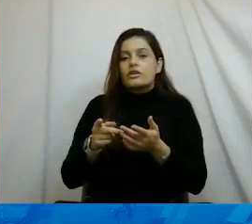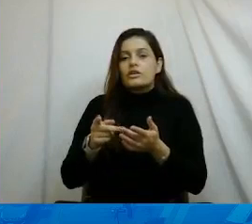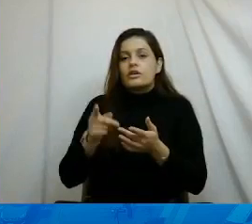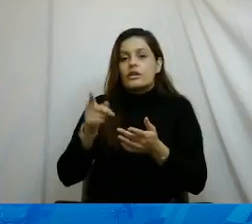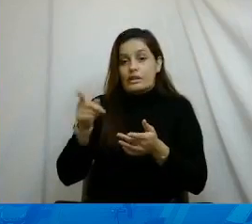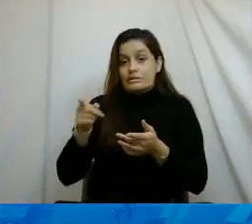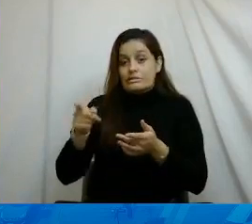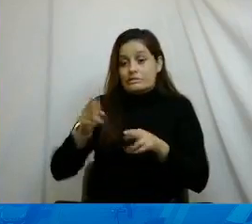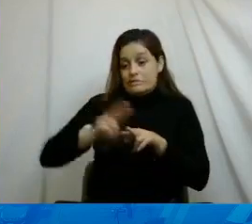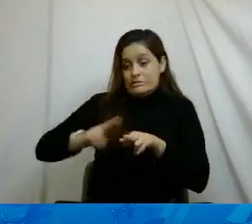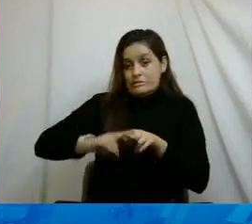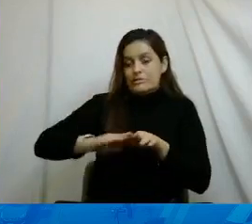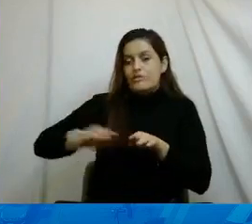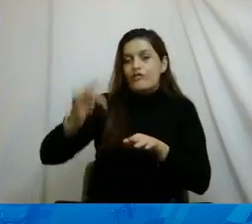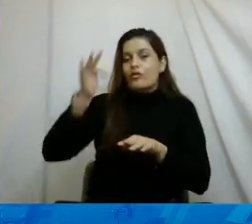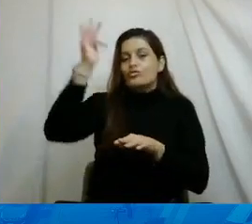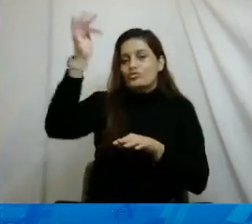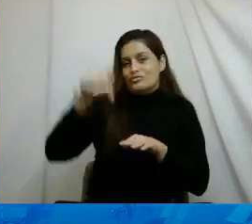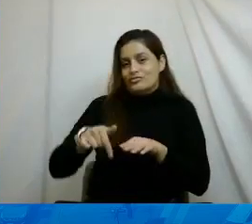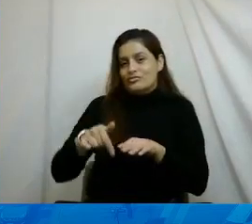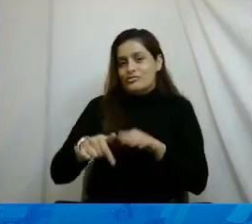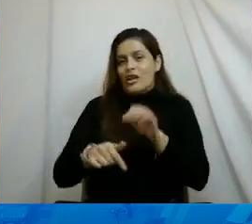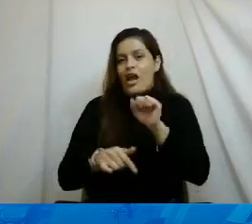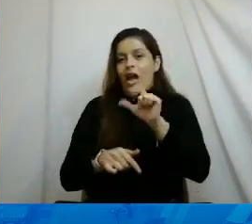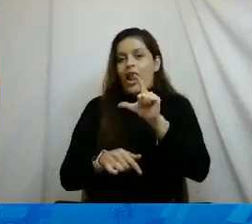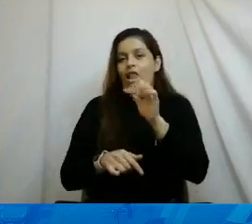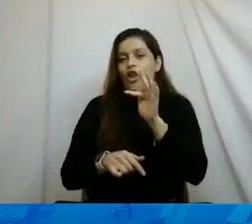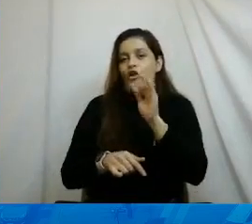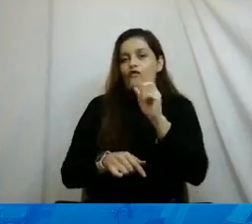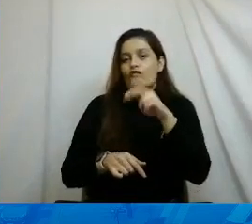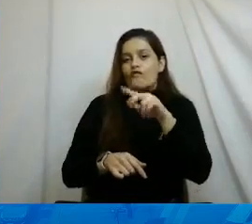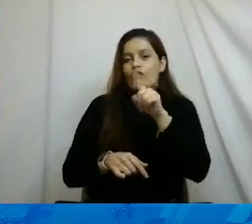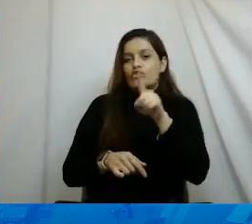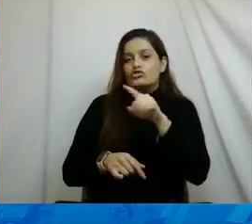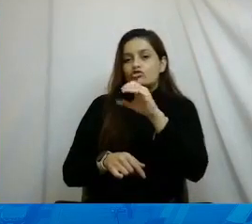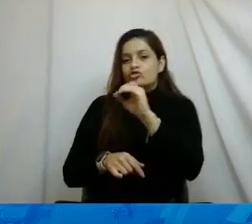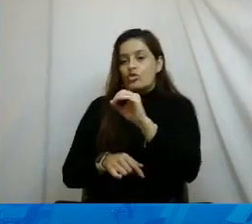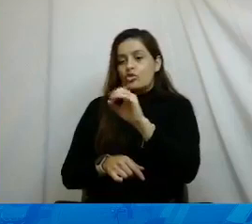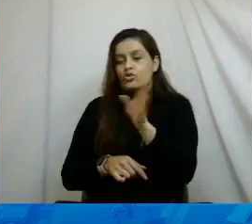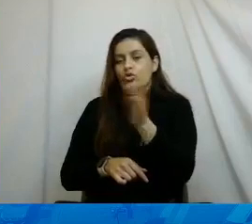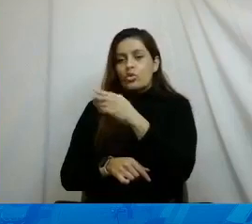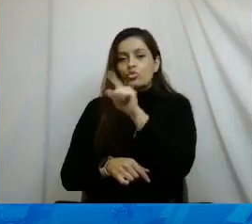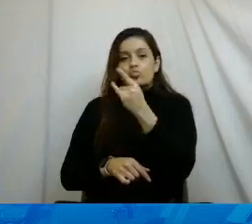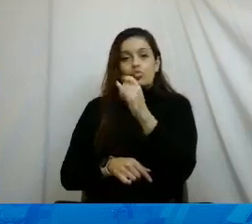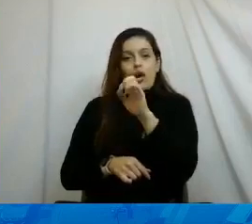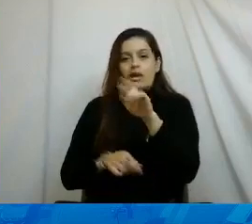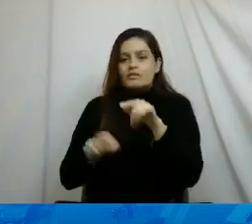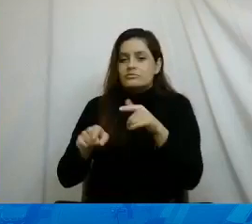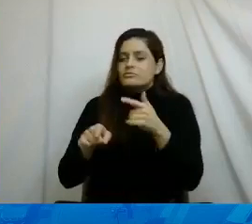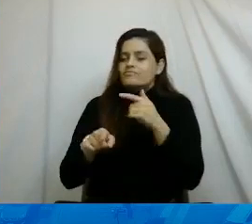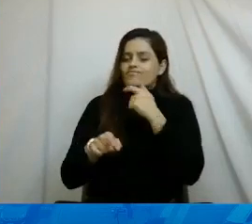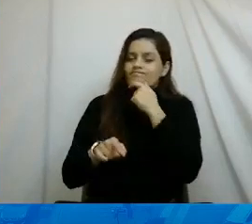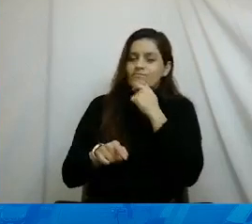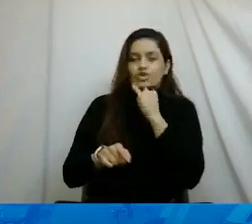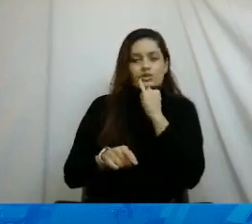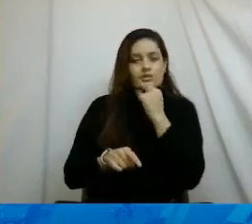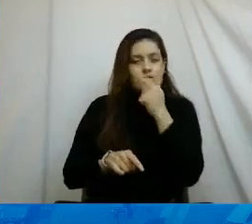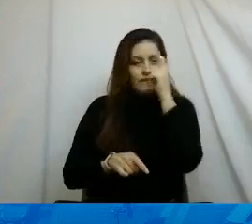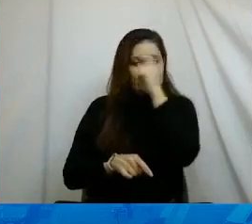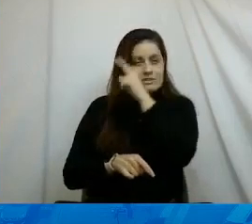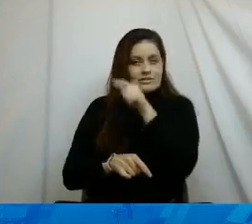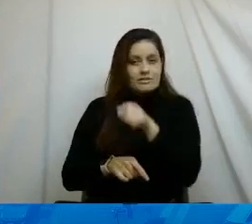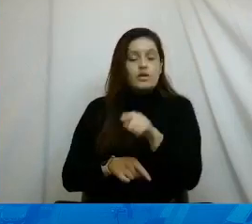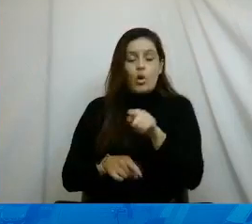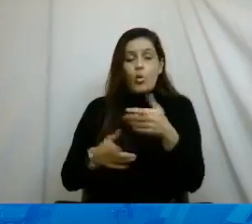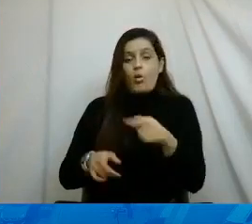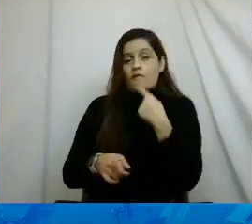Suárez. Entonces, quizás hacer una inversión grande en la localidad va a ser complejo. Igual lo vamos a derivar